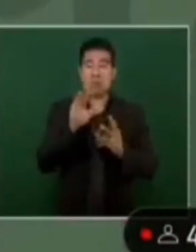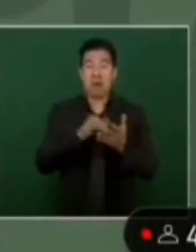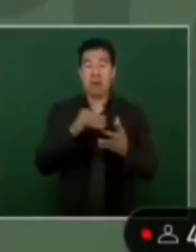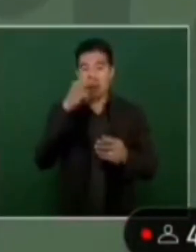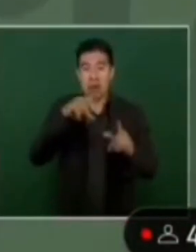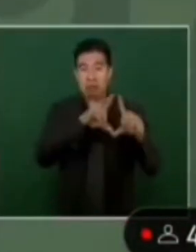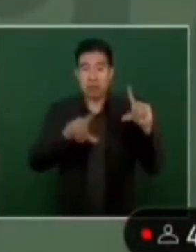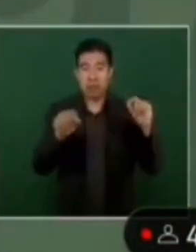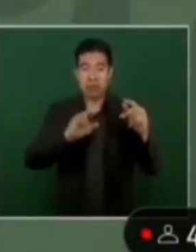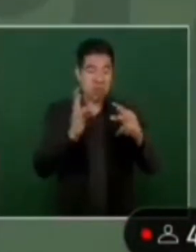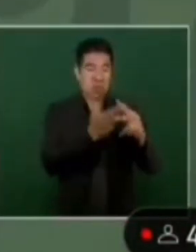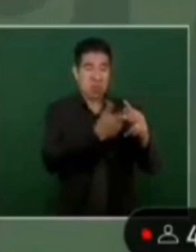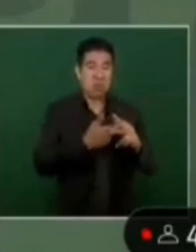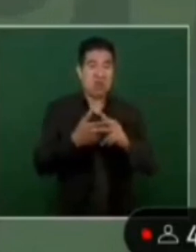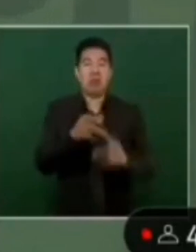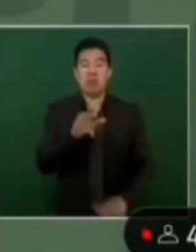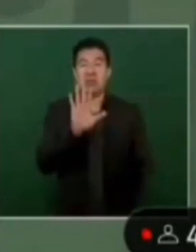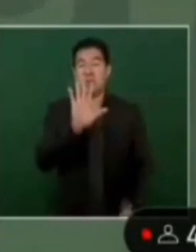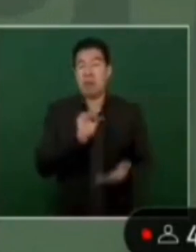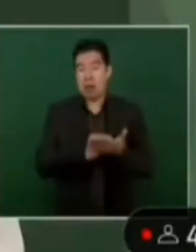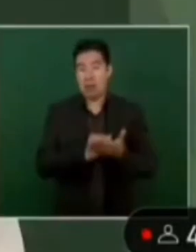mexicanos. Han sido asesinados.